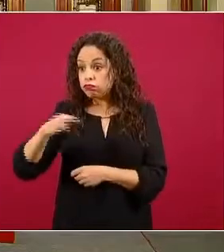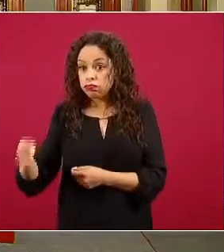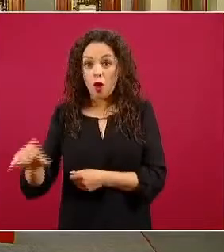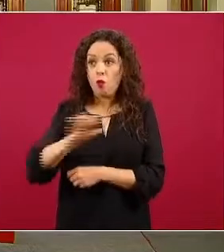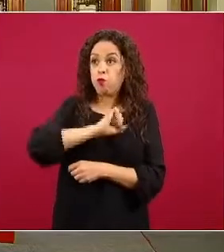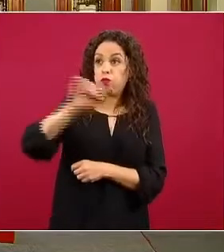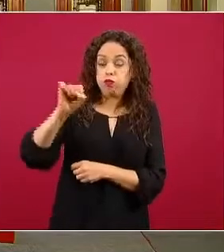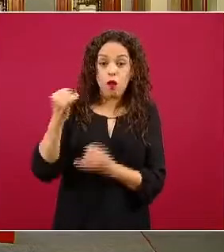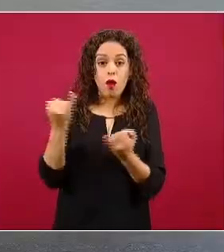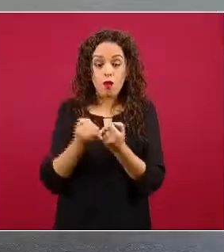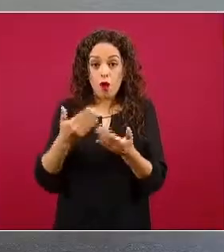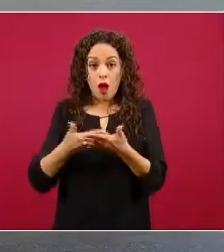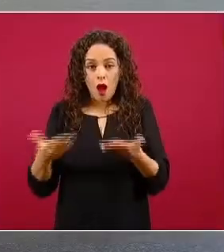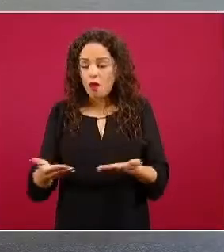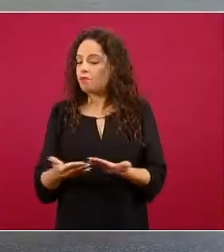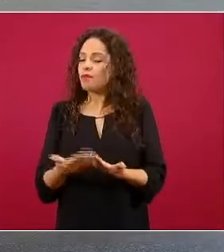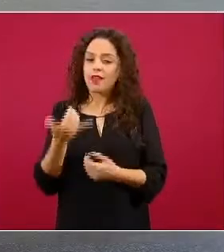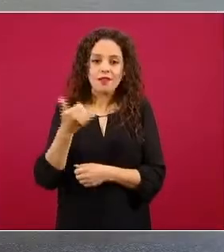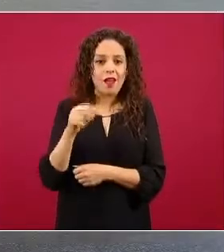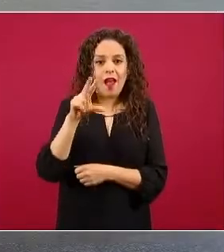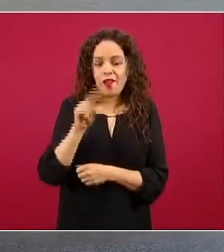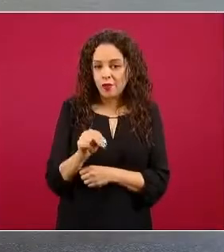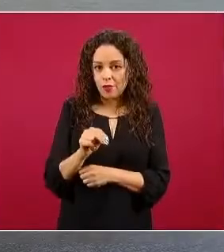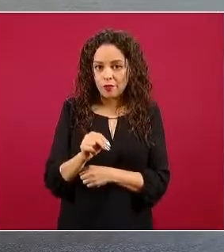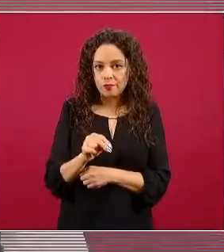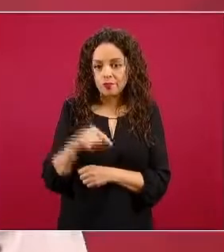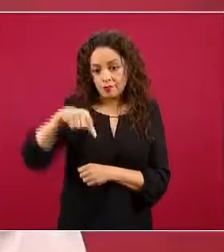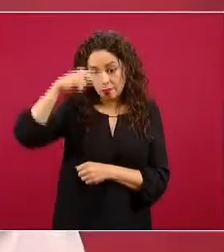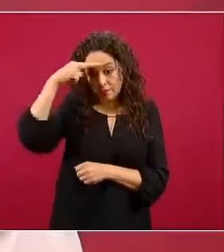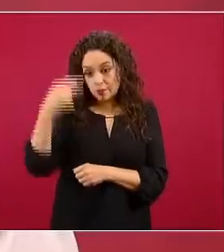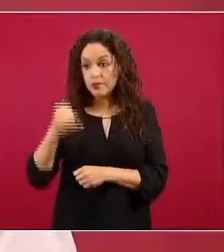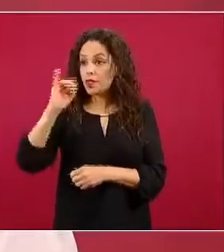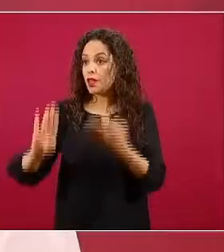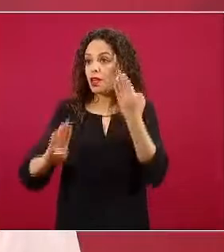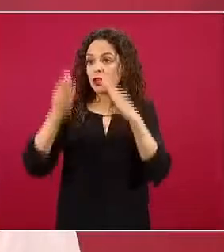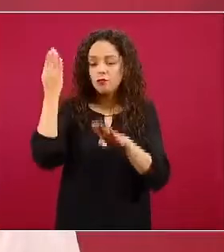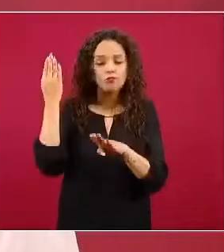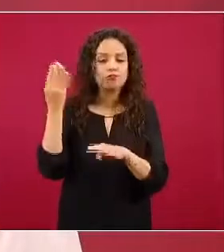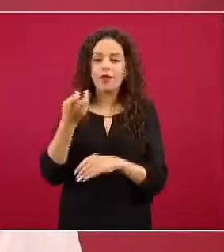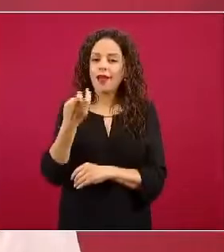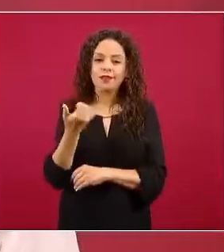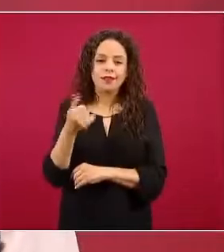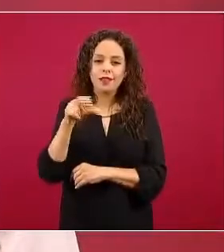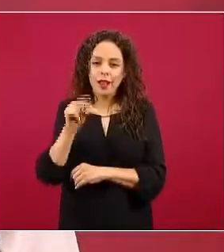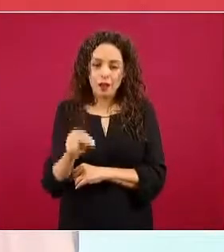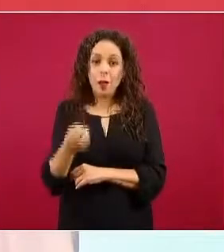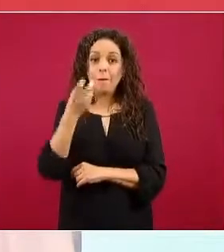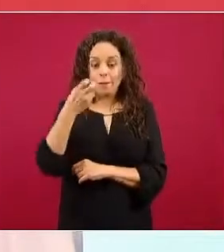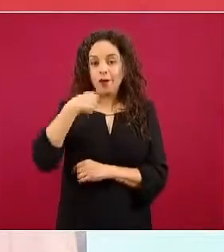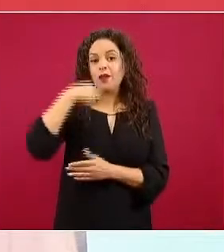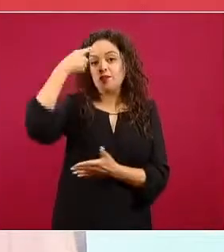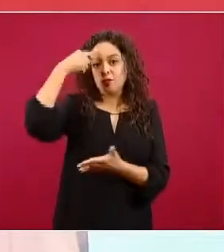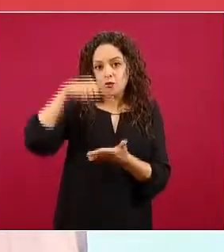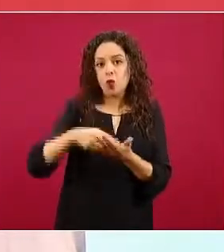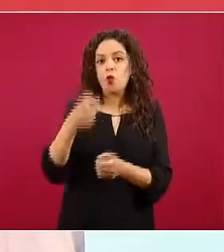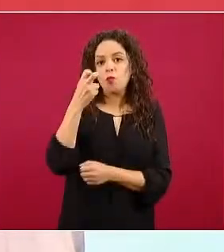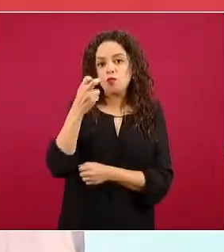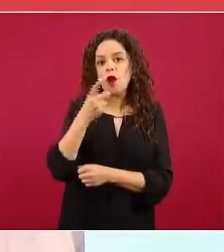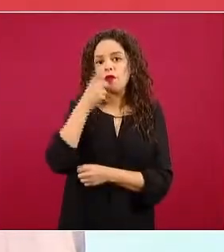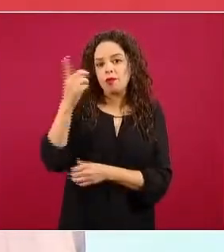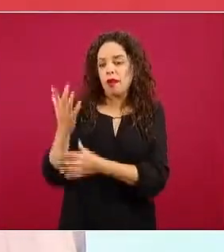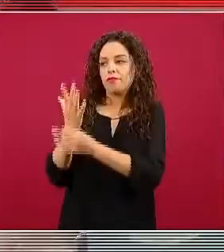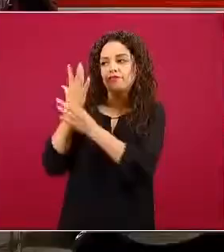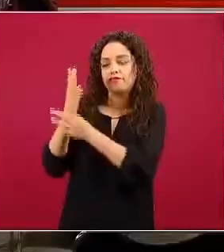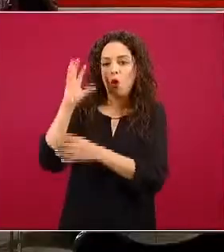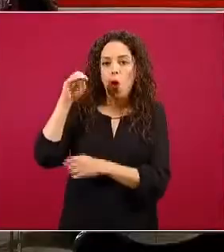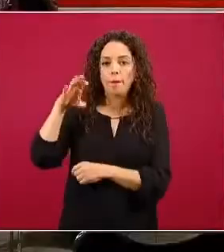alto como el que estamos teniendo en México y en todo el mundo. Entonces yo creo que para eso hace esta declaración también la Organización